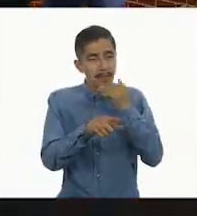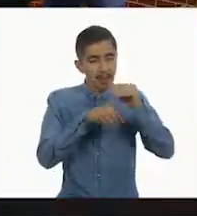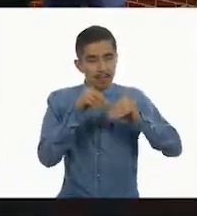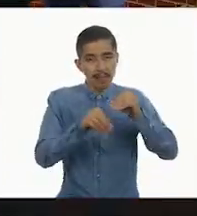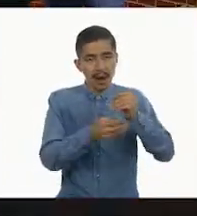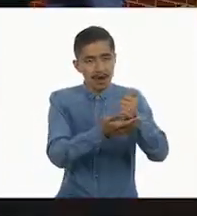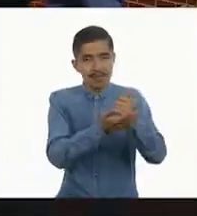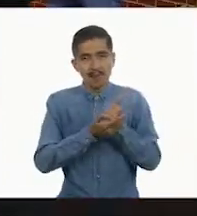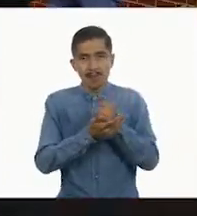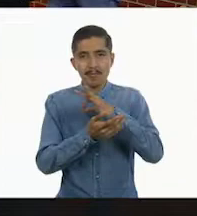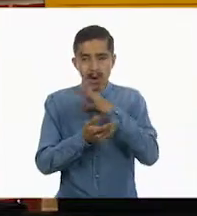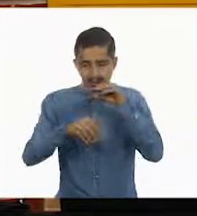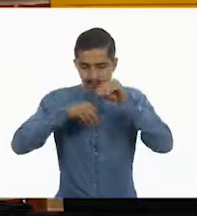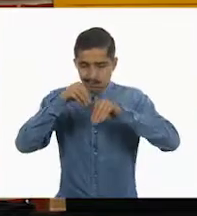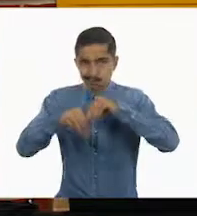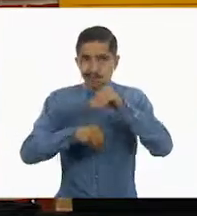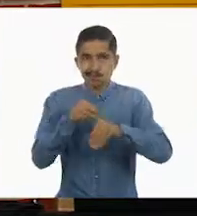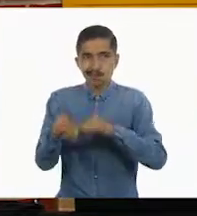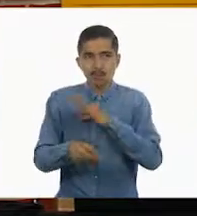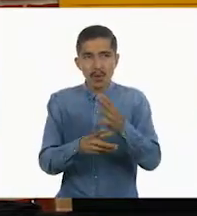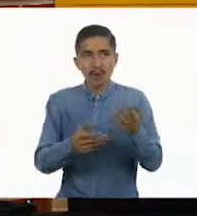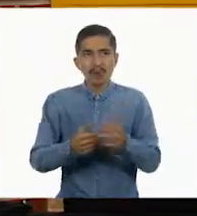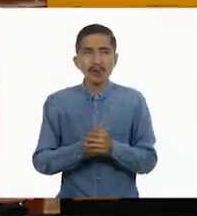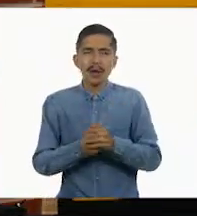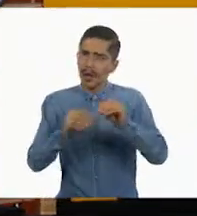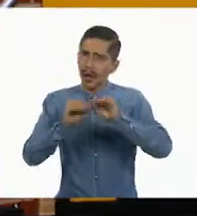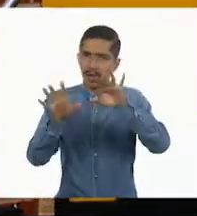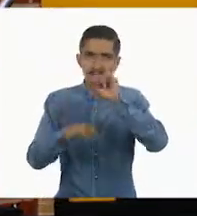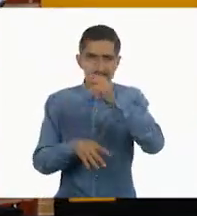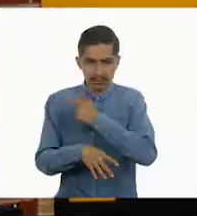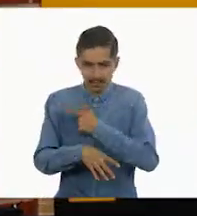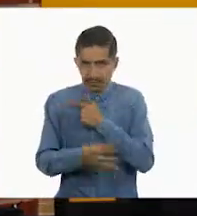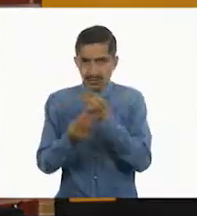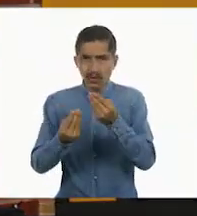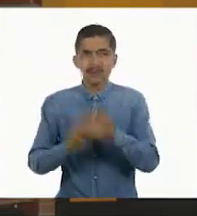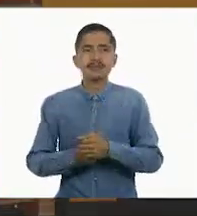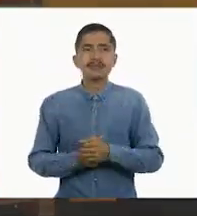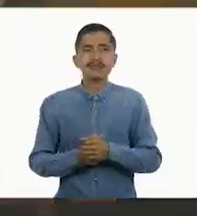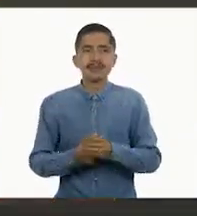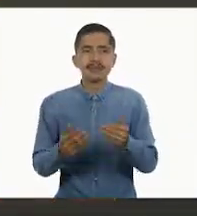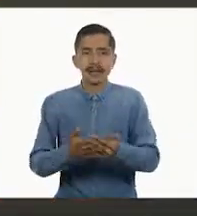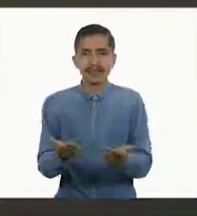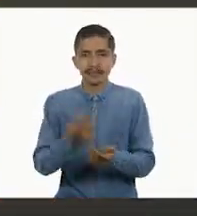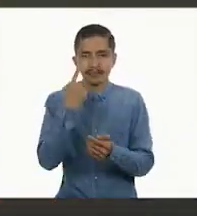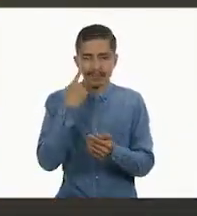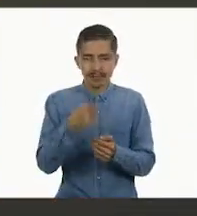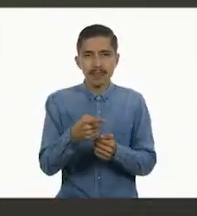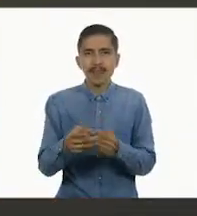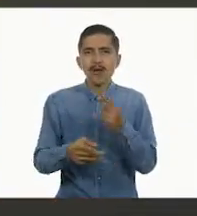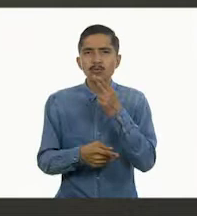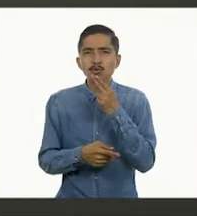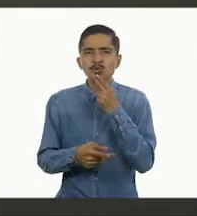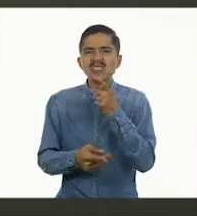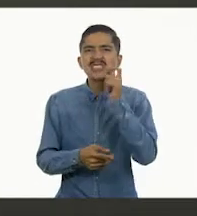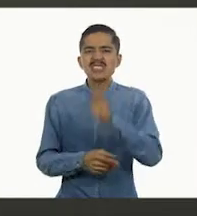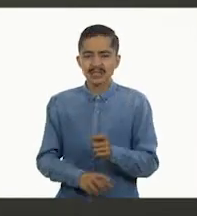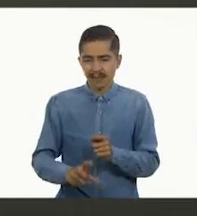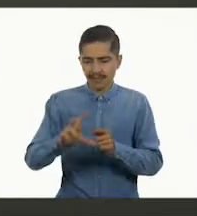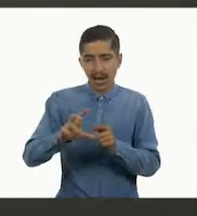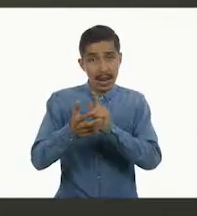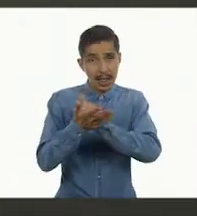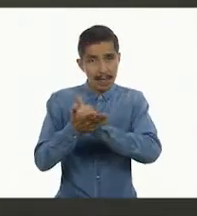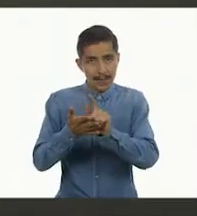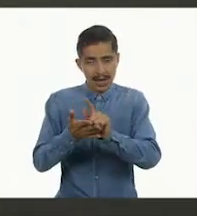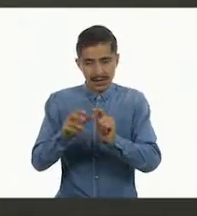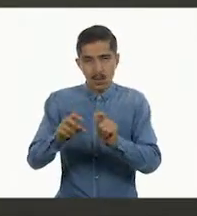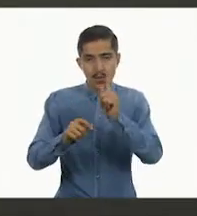ayudar a construirlo. Sí, claro que sí, con mucho gusto. Bueno, pues aquí tienes, mira. Usaremos una lata vacía y limpia,